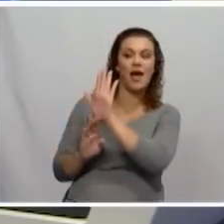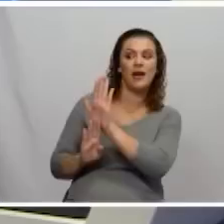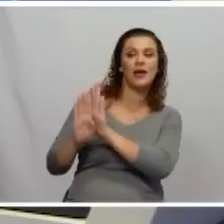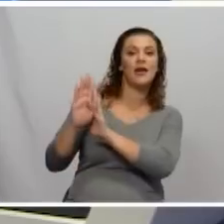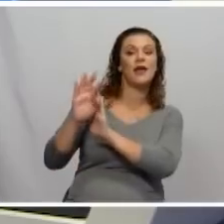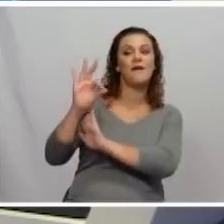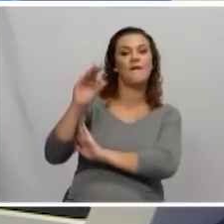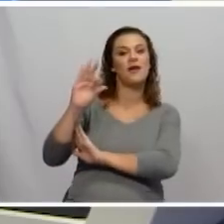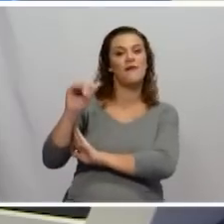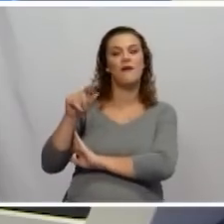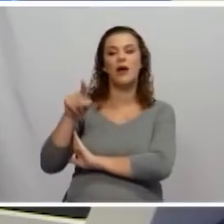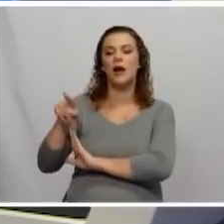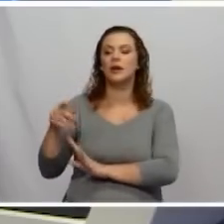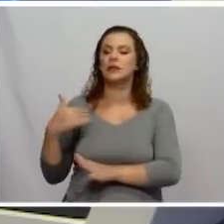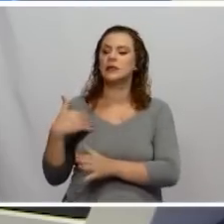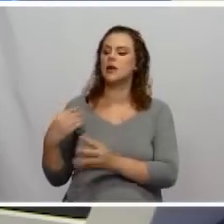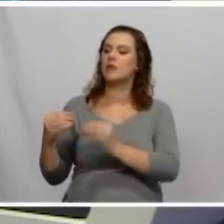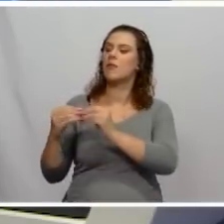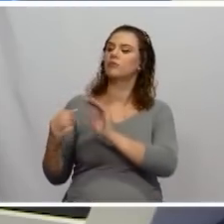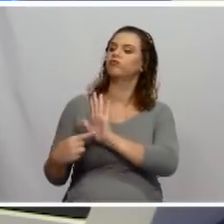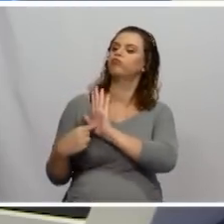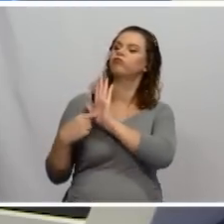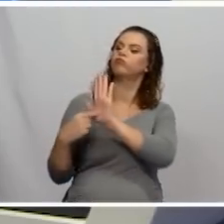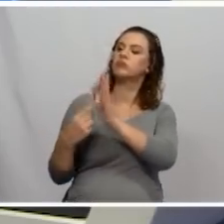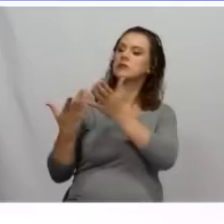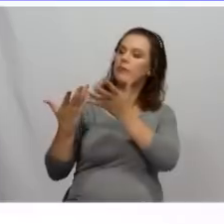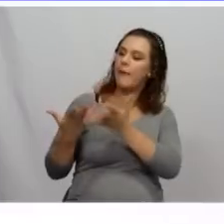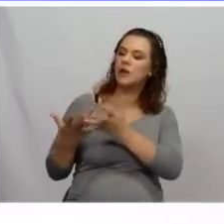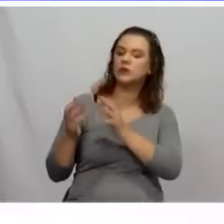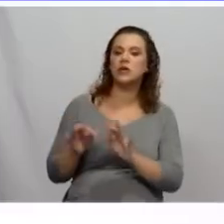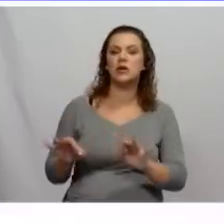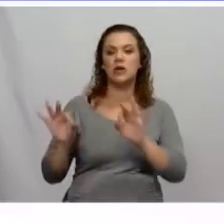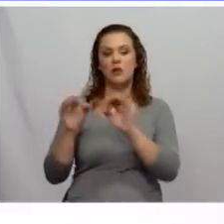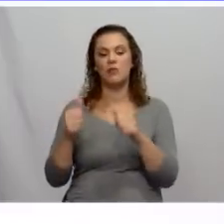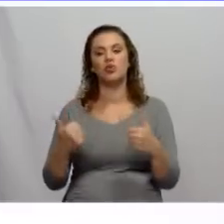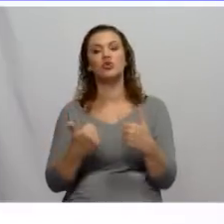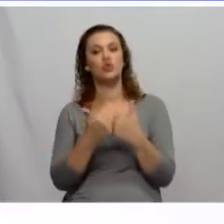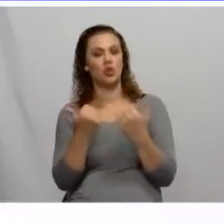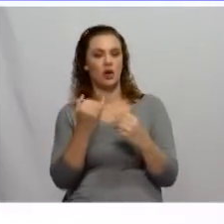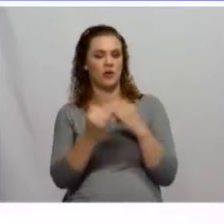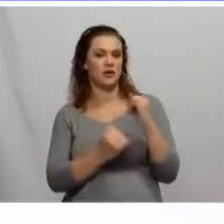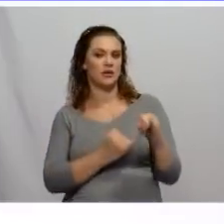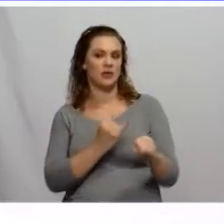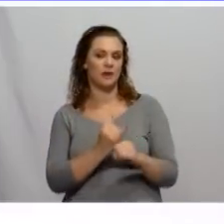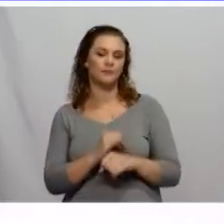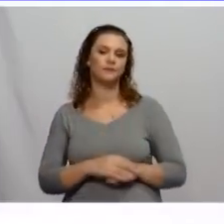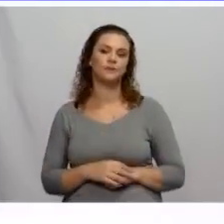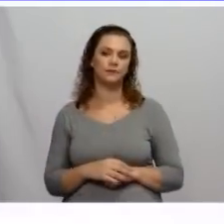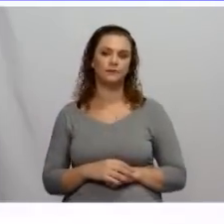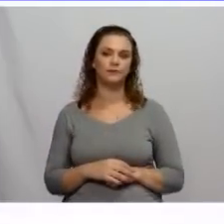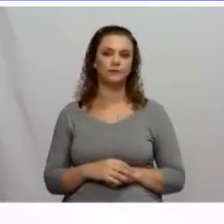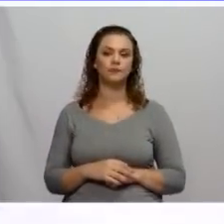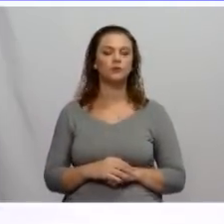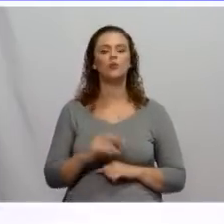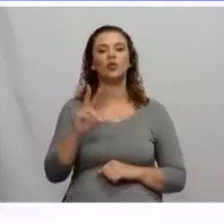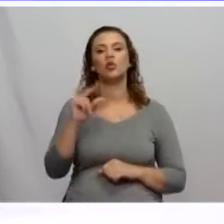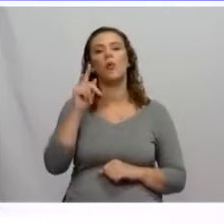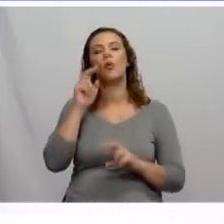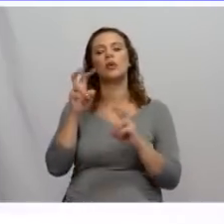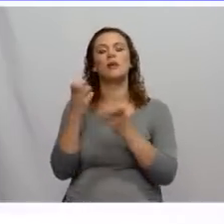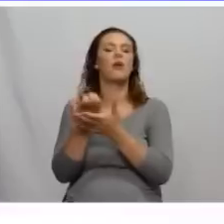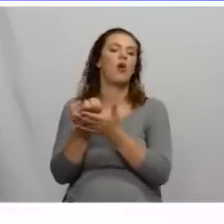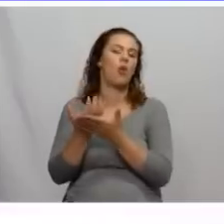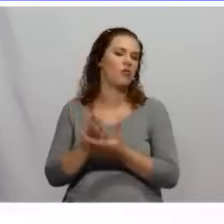cada vez adquiere las importancias más peso en los torneos internacionales a ver ni siquiera es por un tema